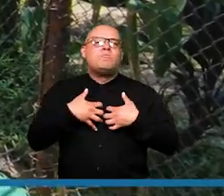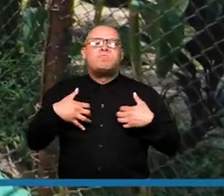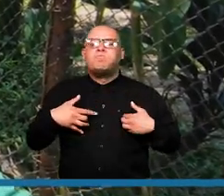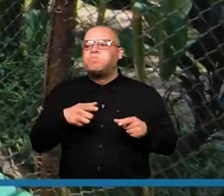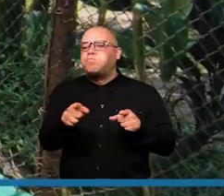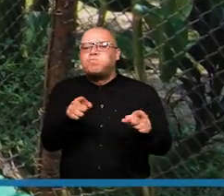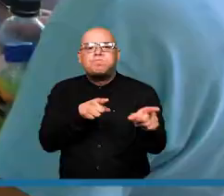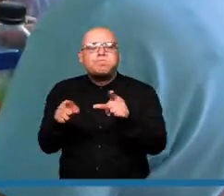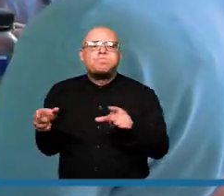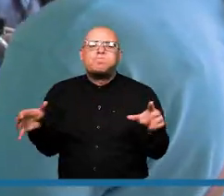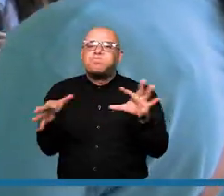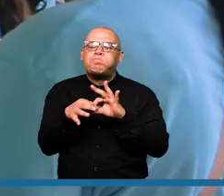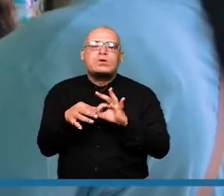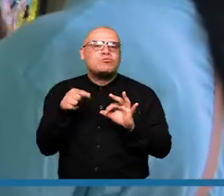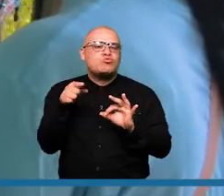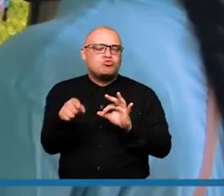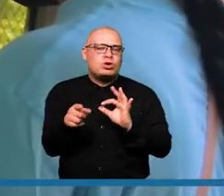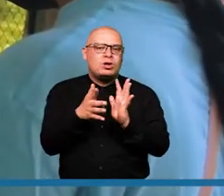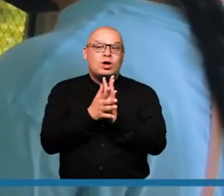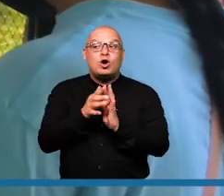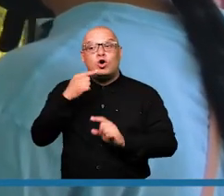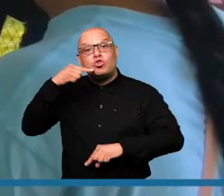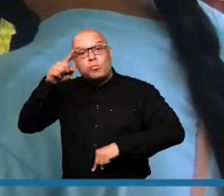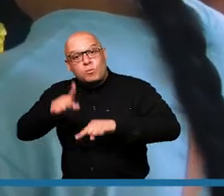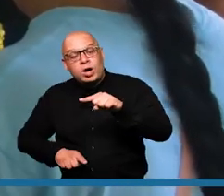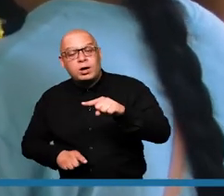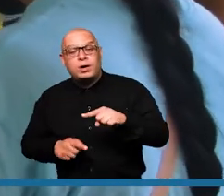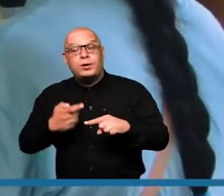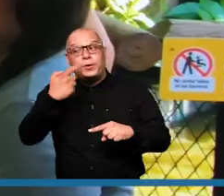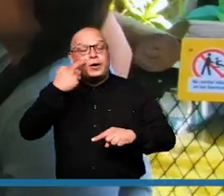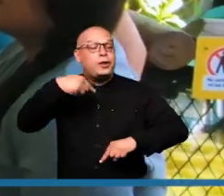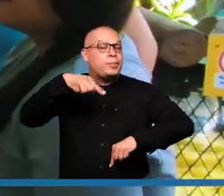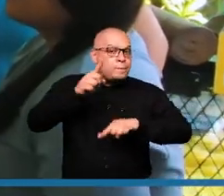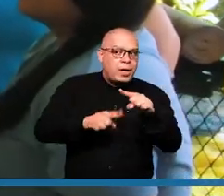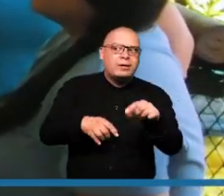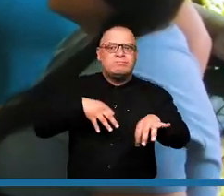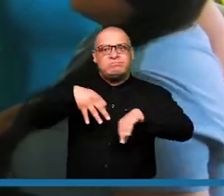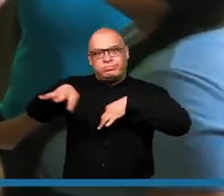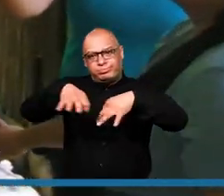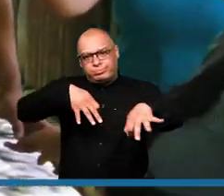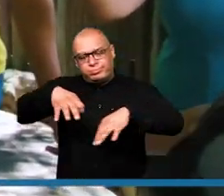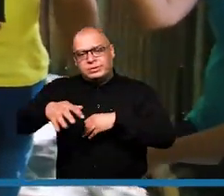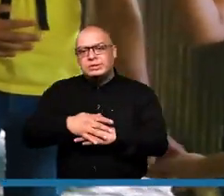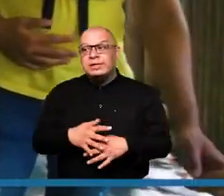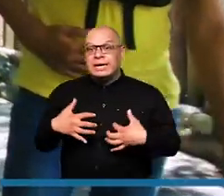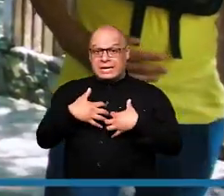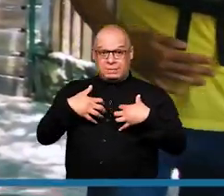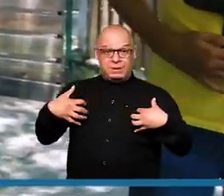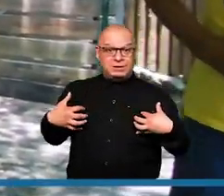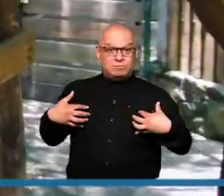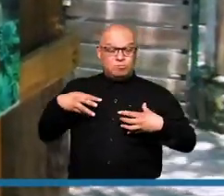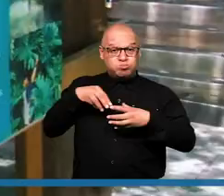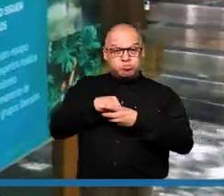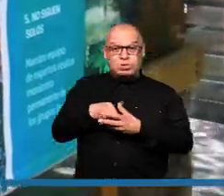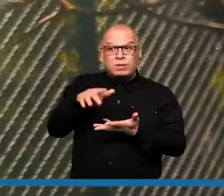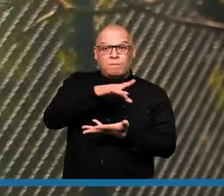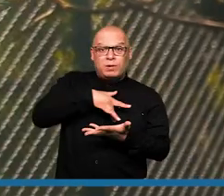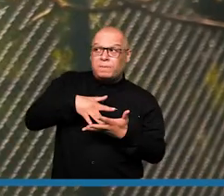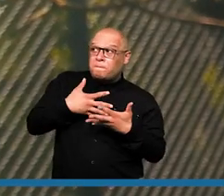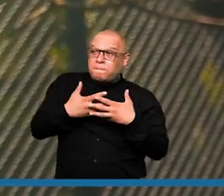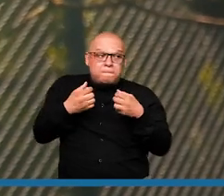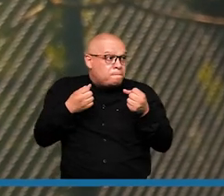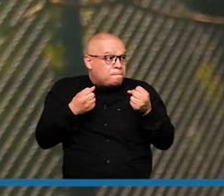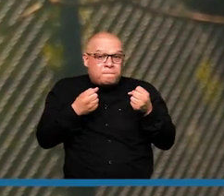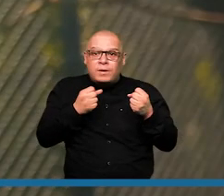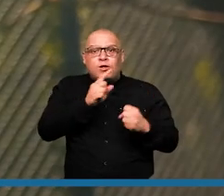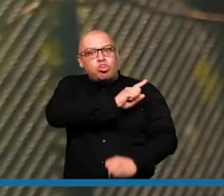y hacer una educación en cuanto a lo que no se debe hacer, ¿cierto? Si no queremos que los animales terminen en parques,